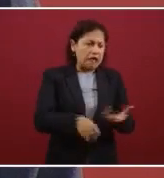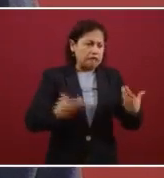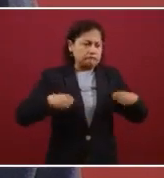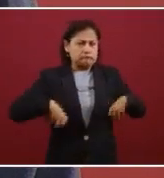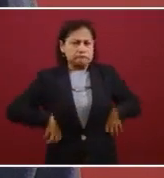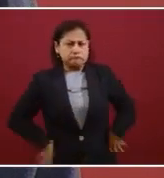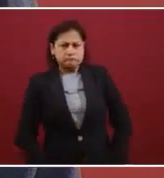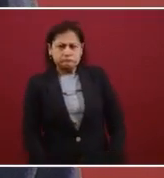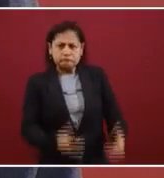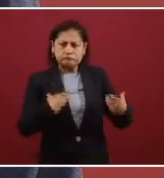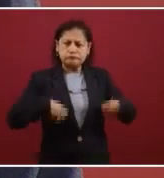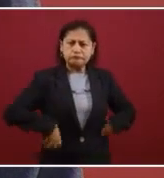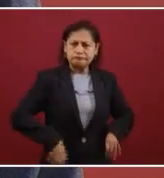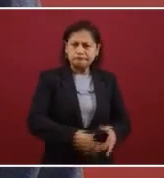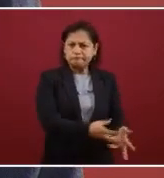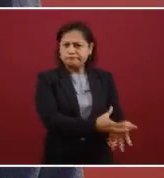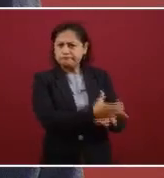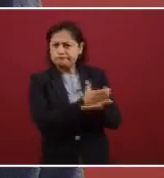business.